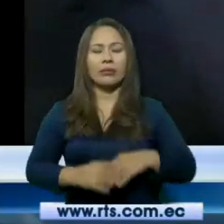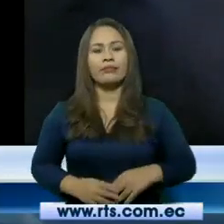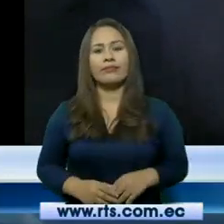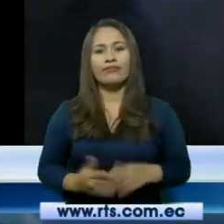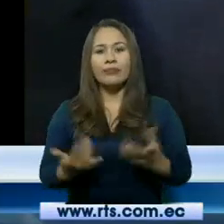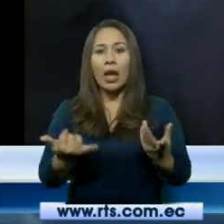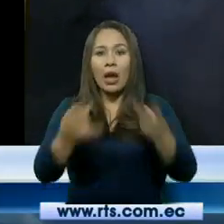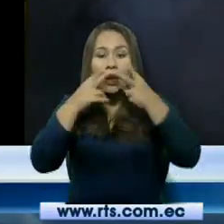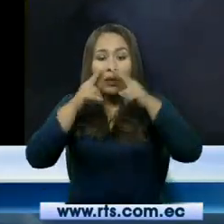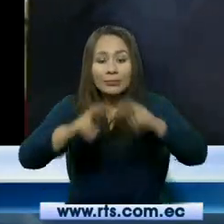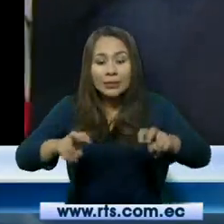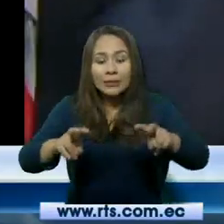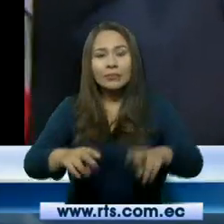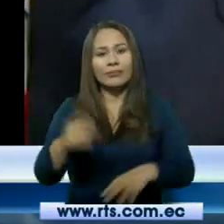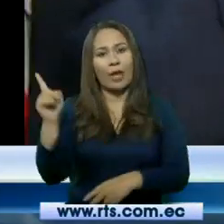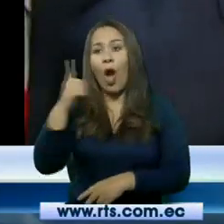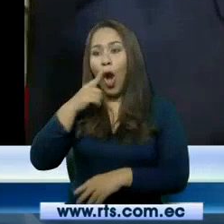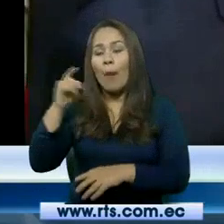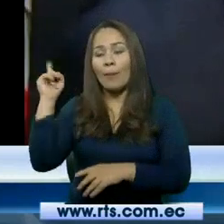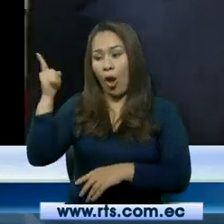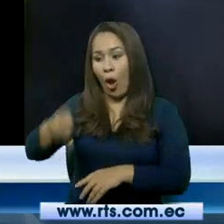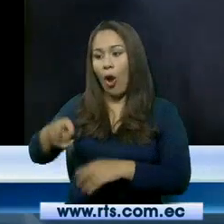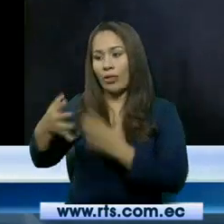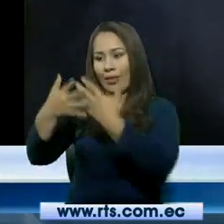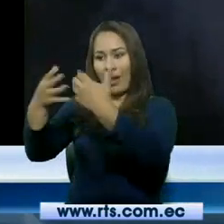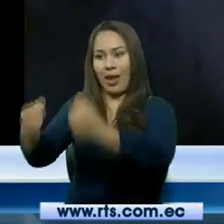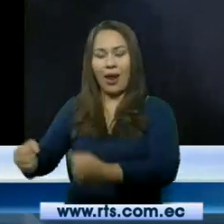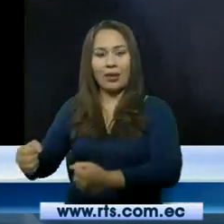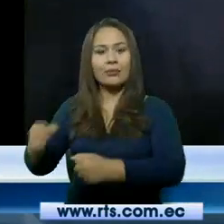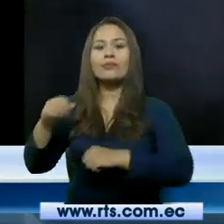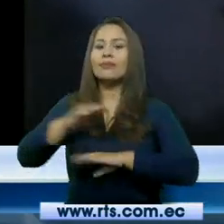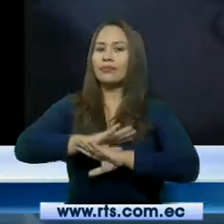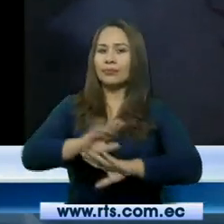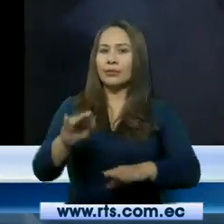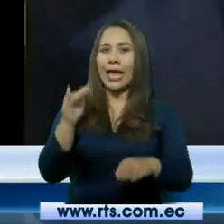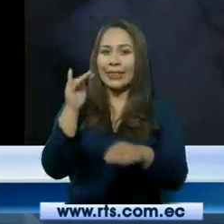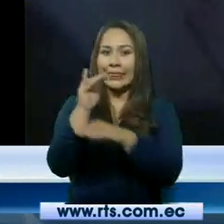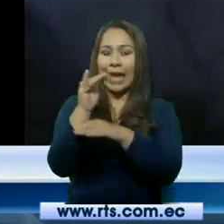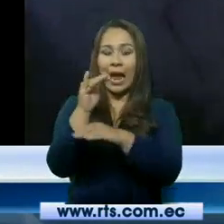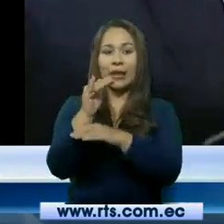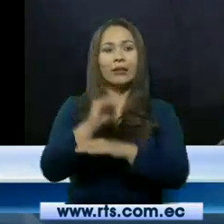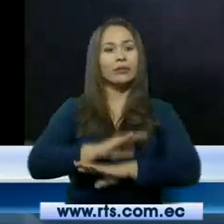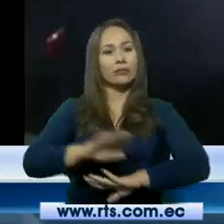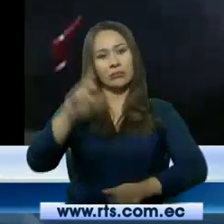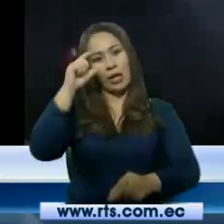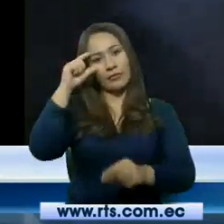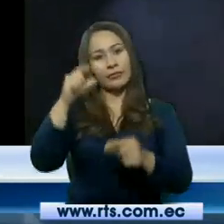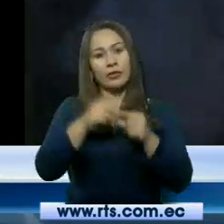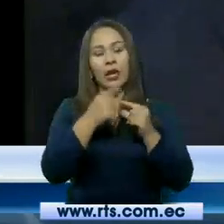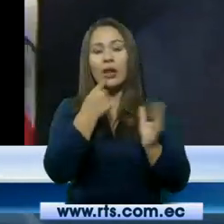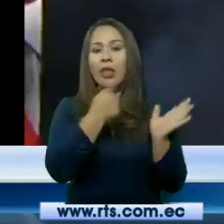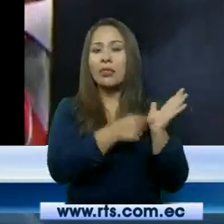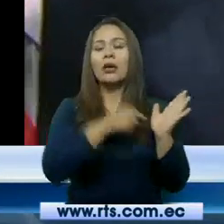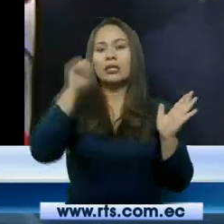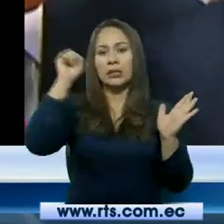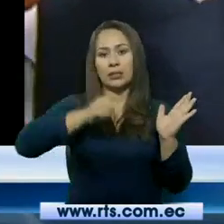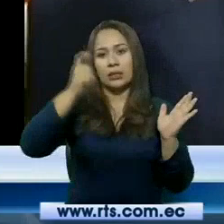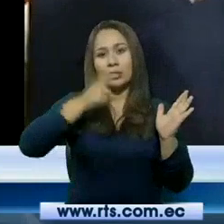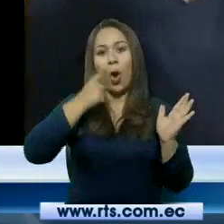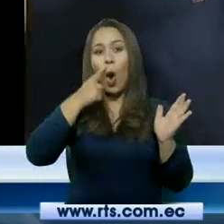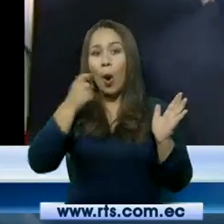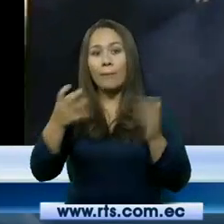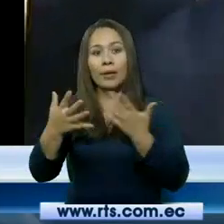victoria. Ya la fiscalía hoy, en la persona de Margarita Neira, ya pide la prisión del encausado. Qué